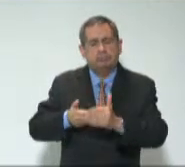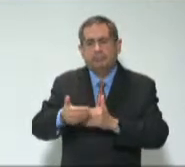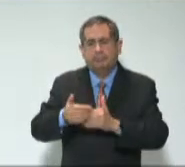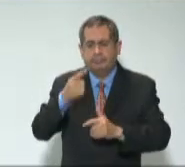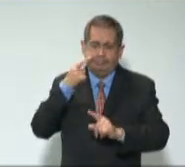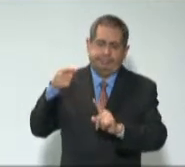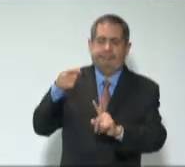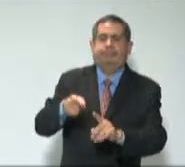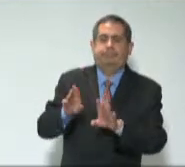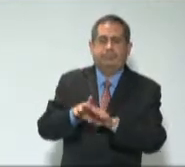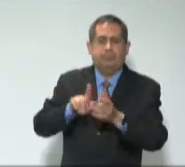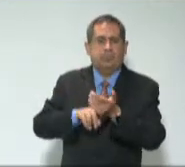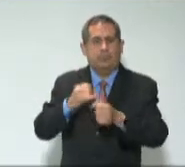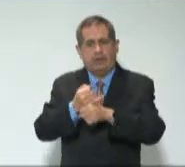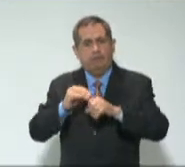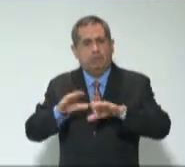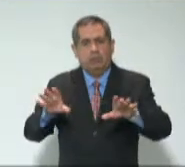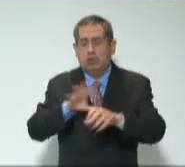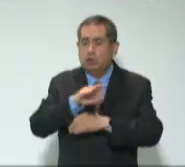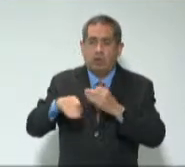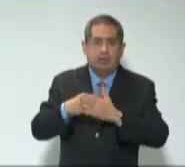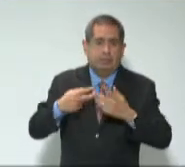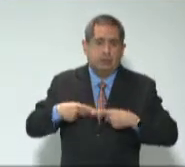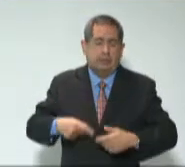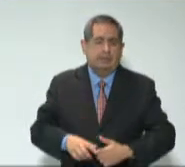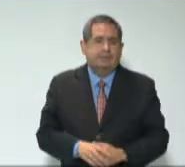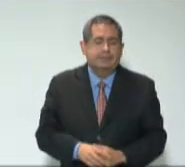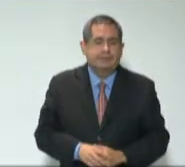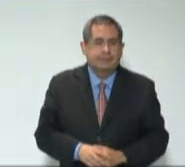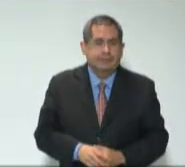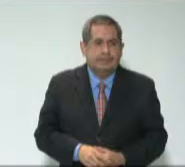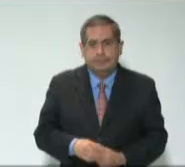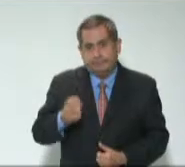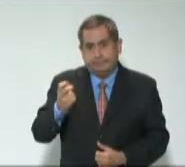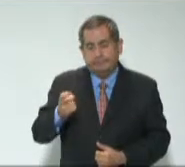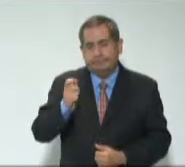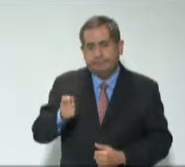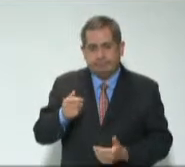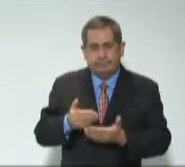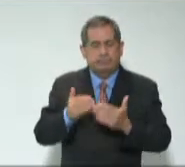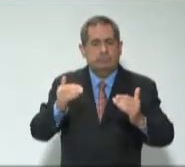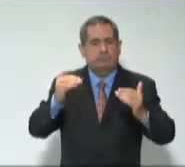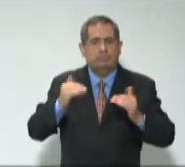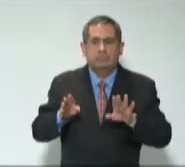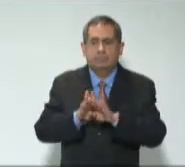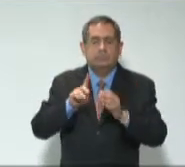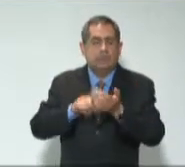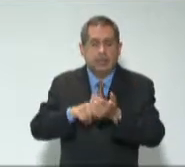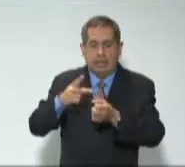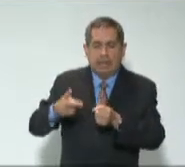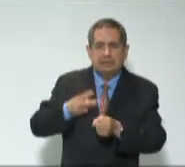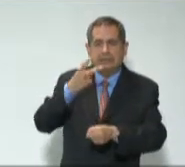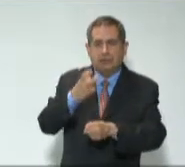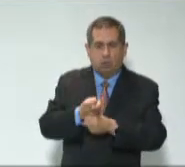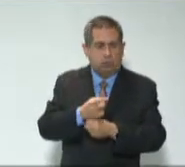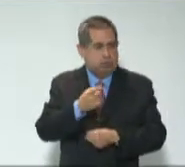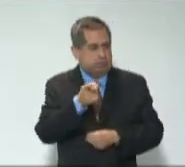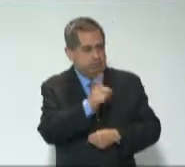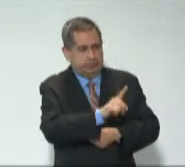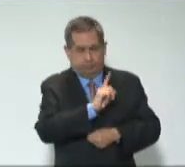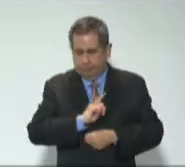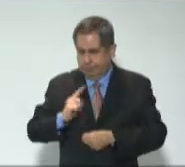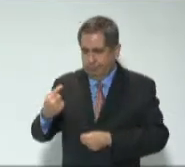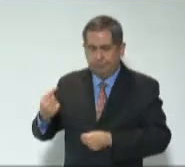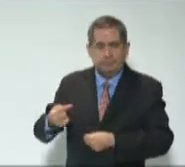este acercamiento a la información a todas las personas y pues bien pasaremos Ahora a la segunda ronda que